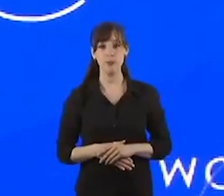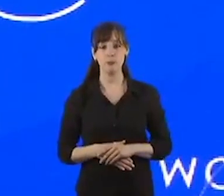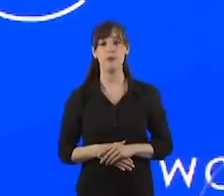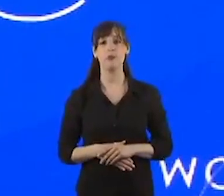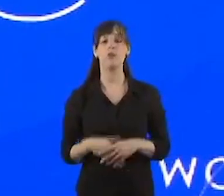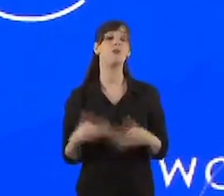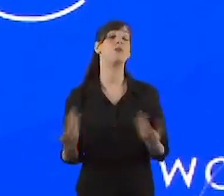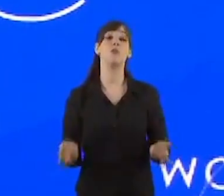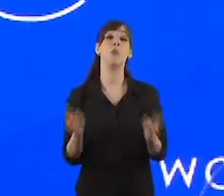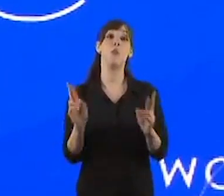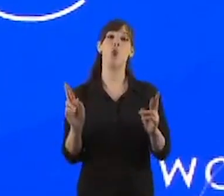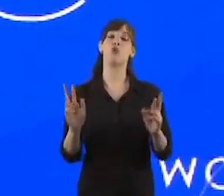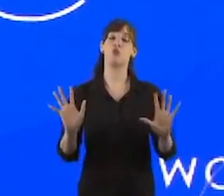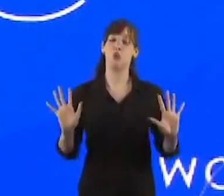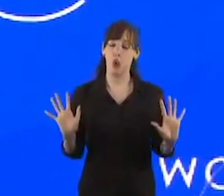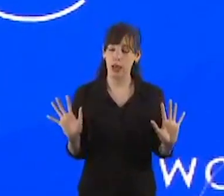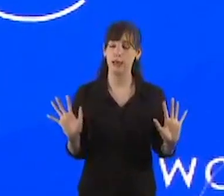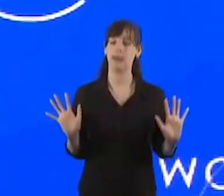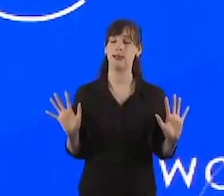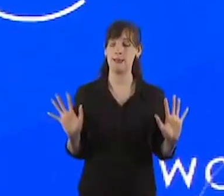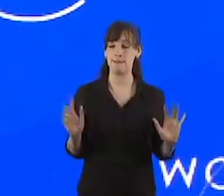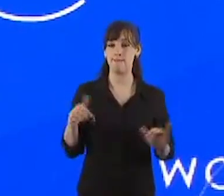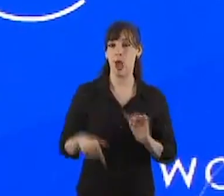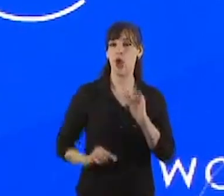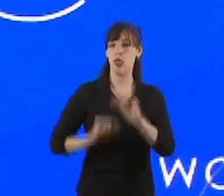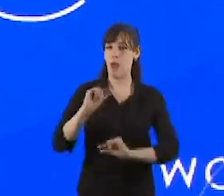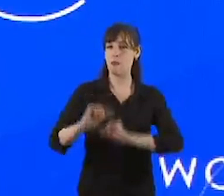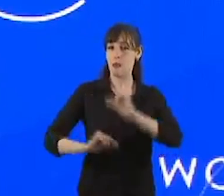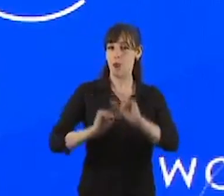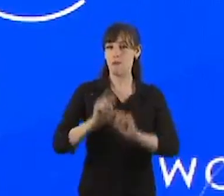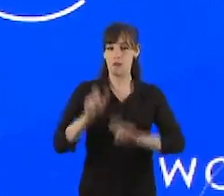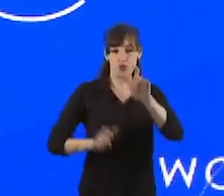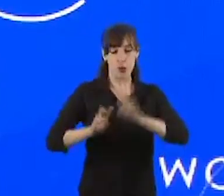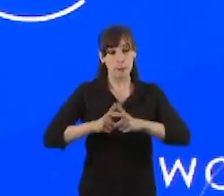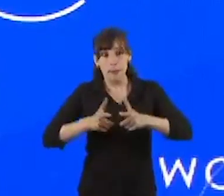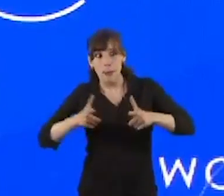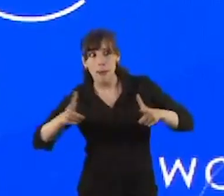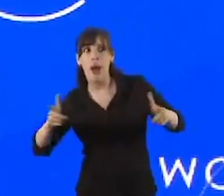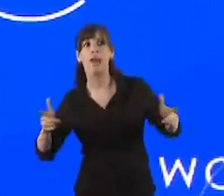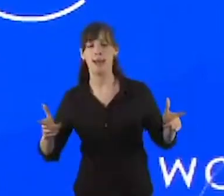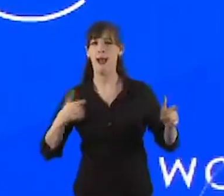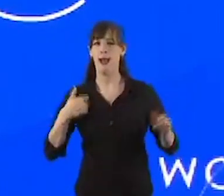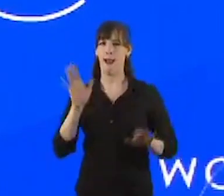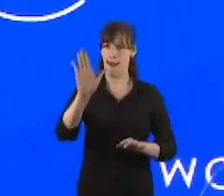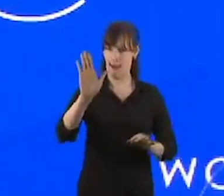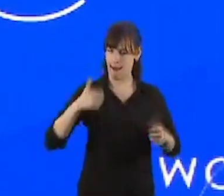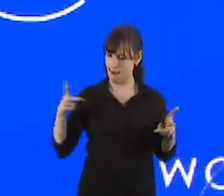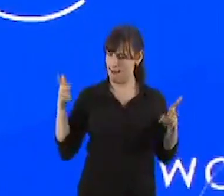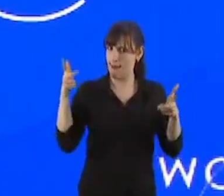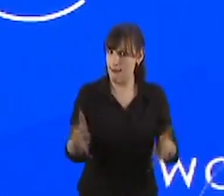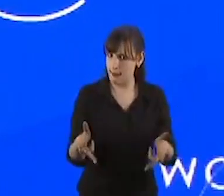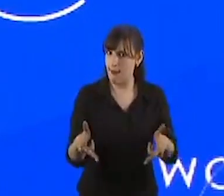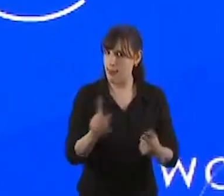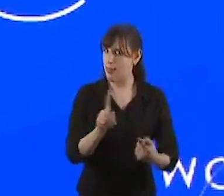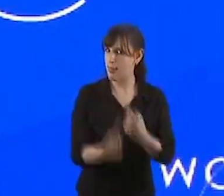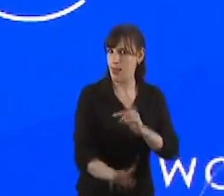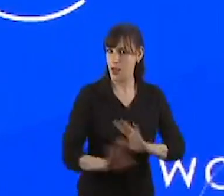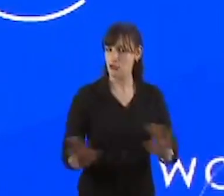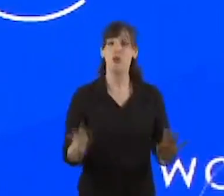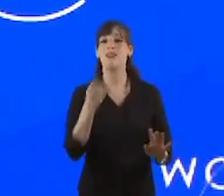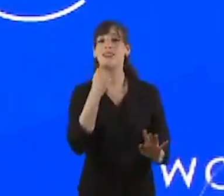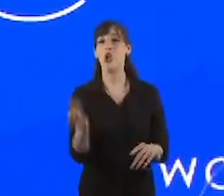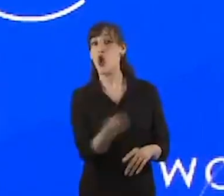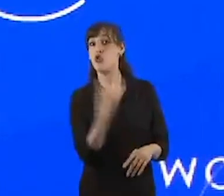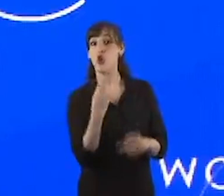Por suerte, somos cada vez más los que nos atrevemos a levantar la voz, porque vemos que si no combatimos frontalmente estas